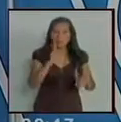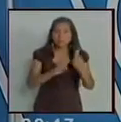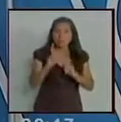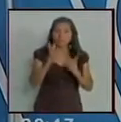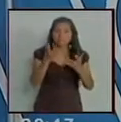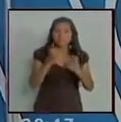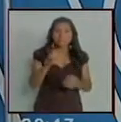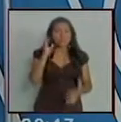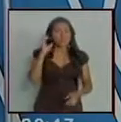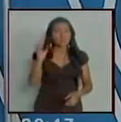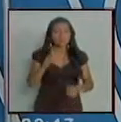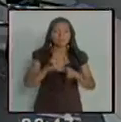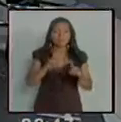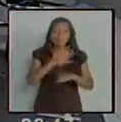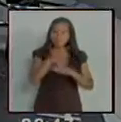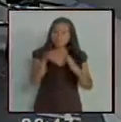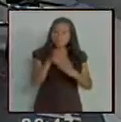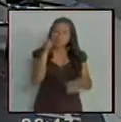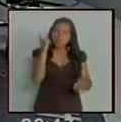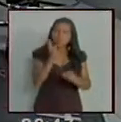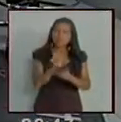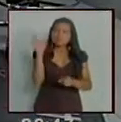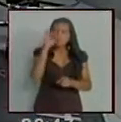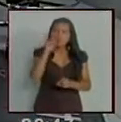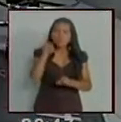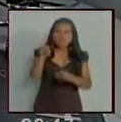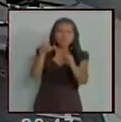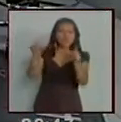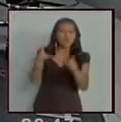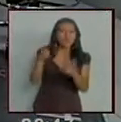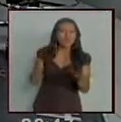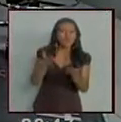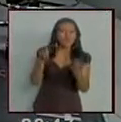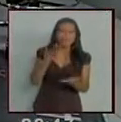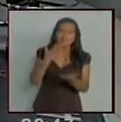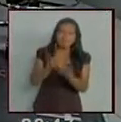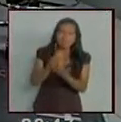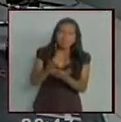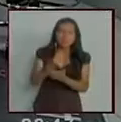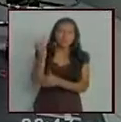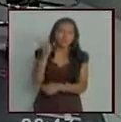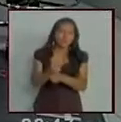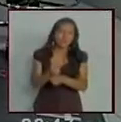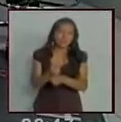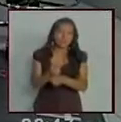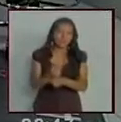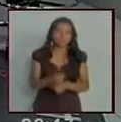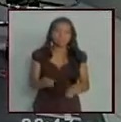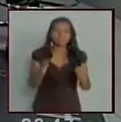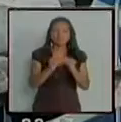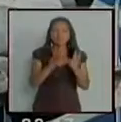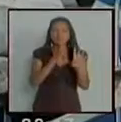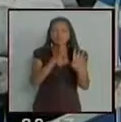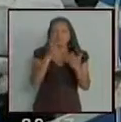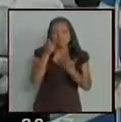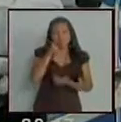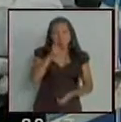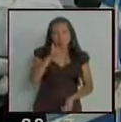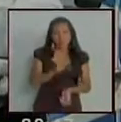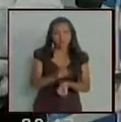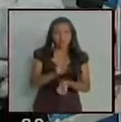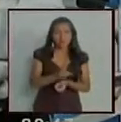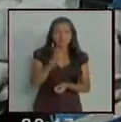tiene que tener mucho cuidado en la compra de un audífono, doctora. Eso, justamente yo quiero hablar sobre esto, ¿no? O